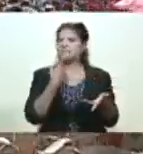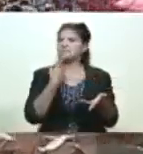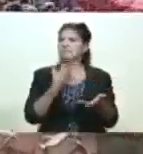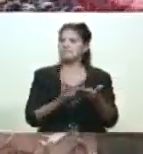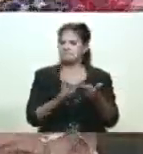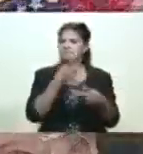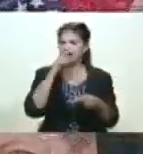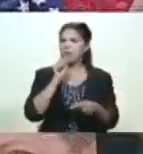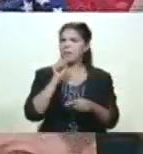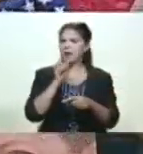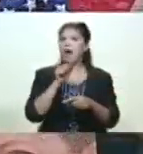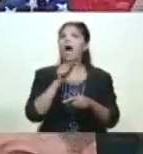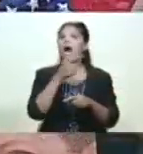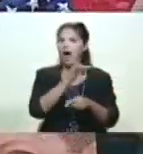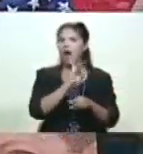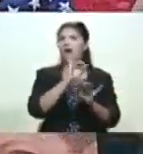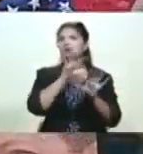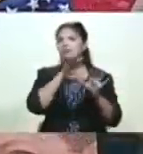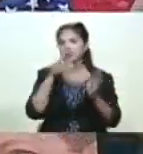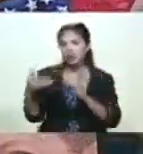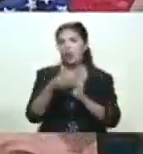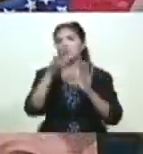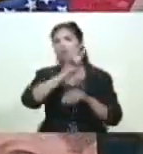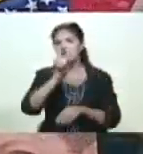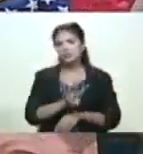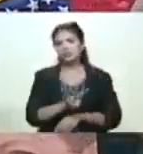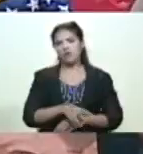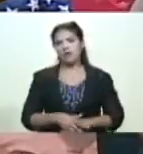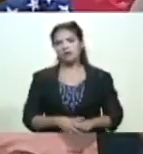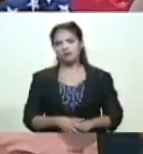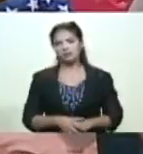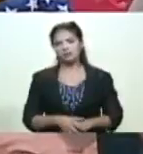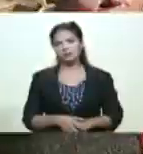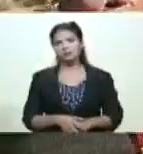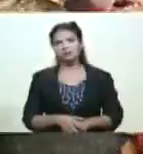justificando la amenaza de Donald Trump contra Venezuela.